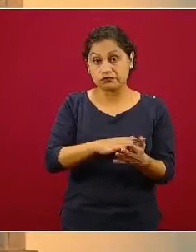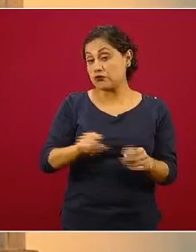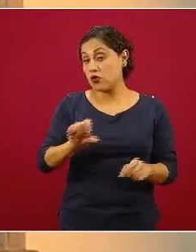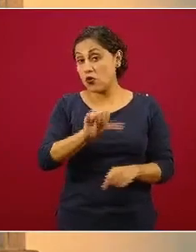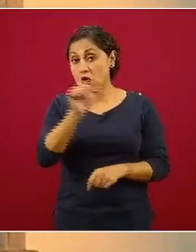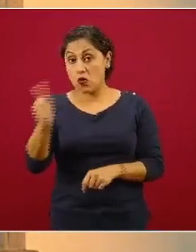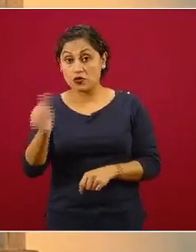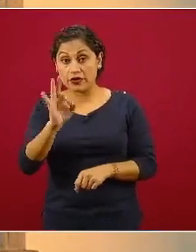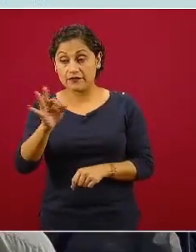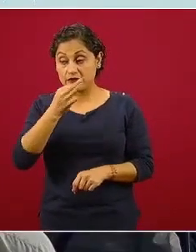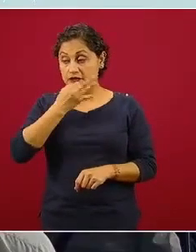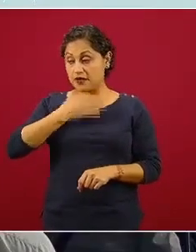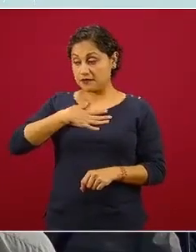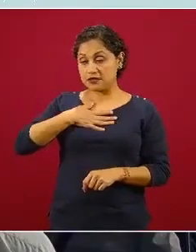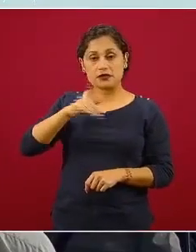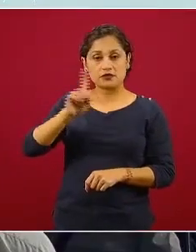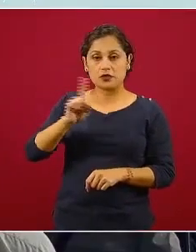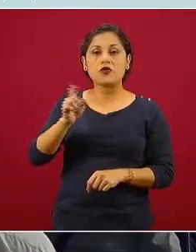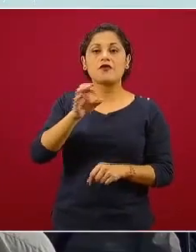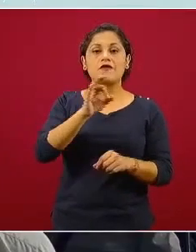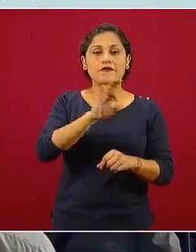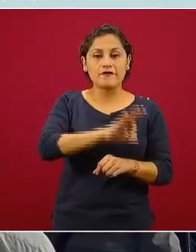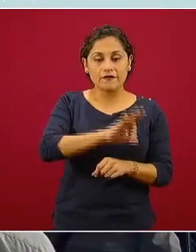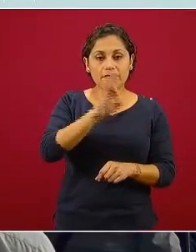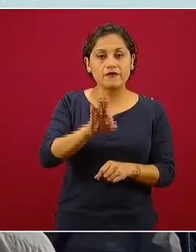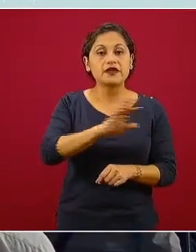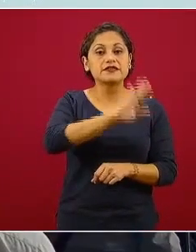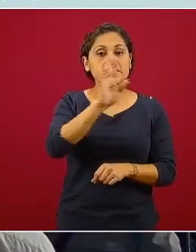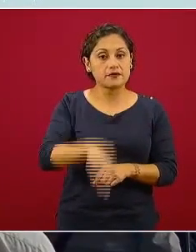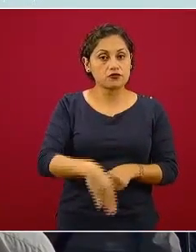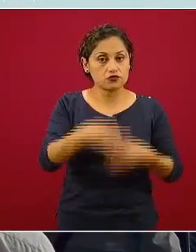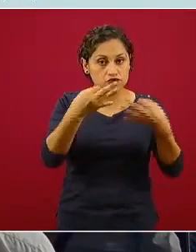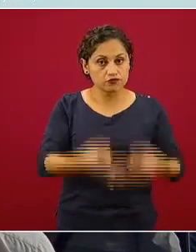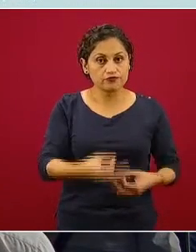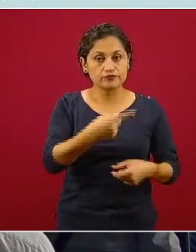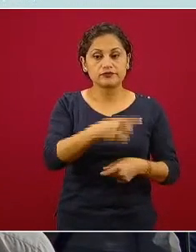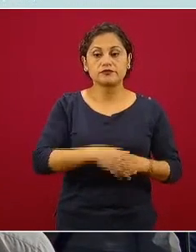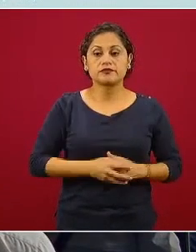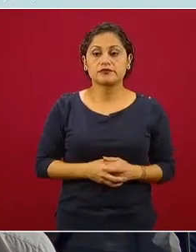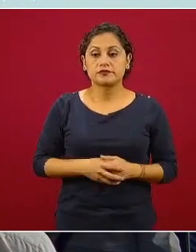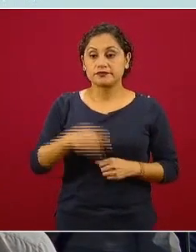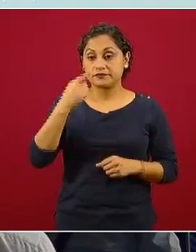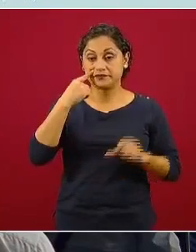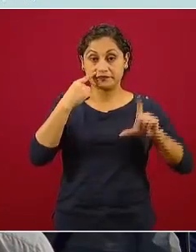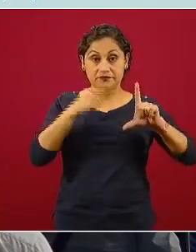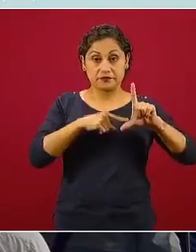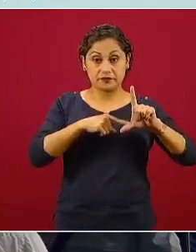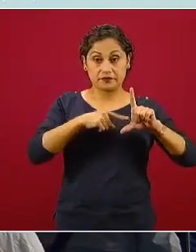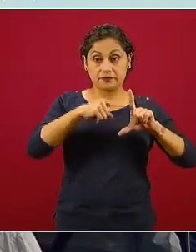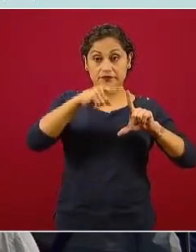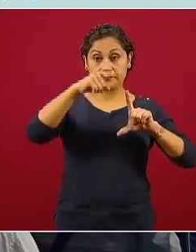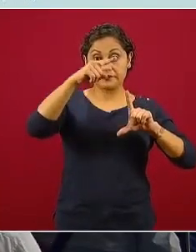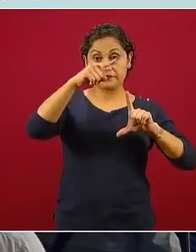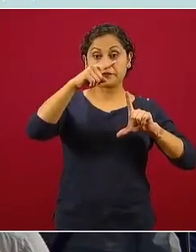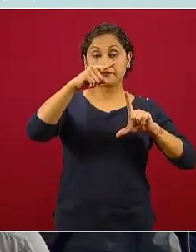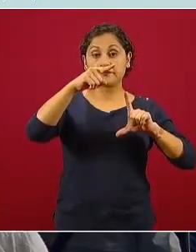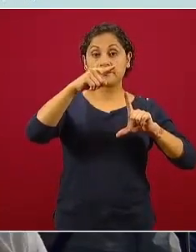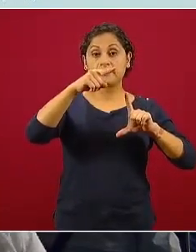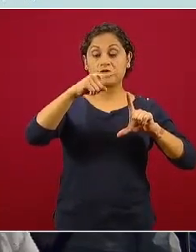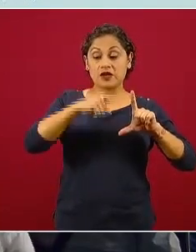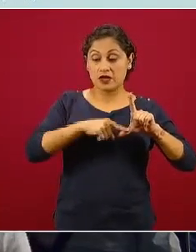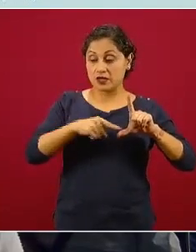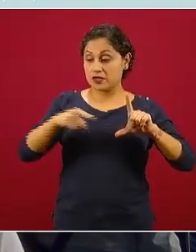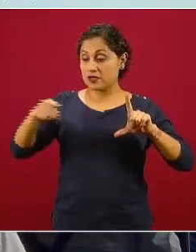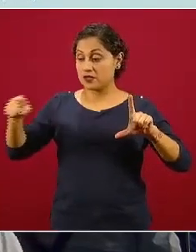nos la comunicaron. Para ilustrarlo nuevamente, vean ustedes, todas estas son defunciones ocurridas el